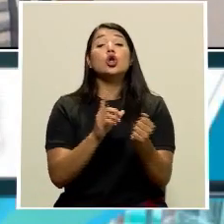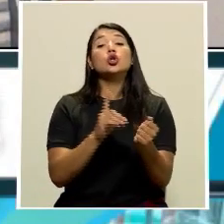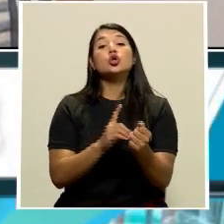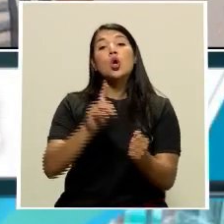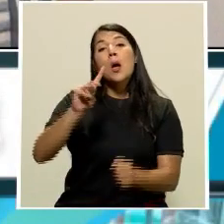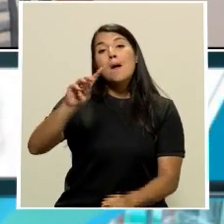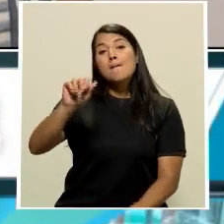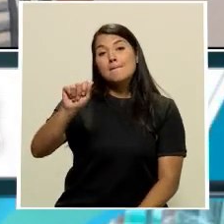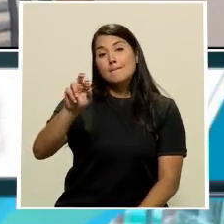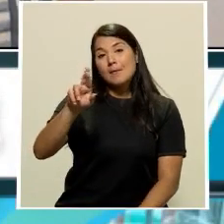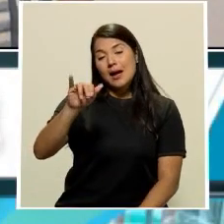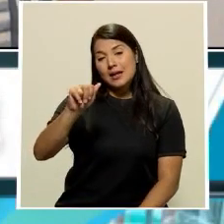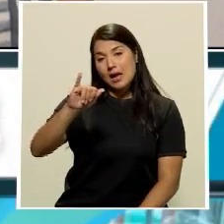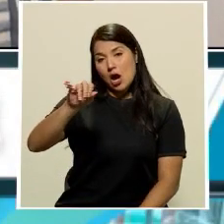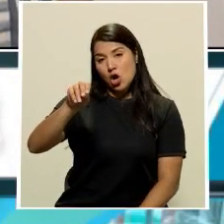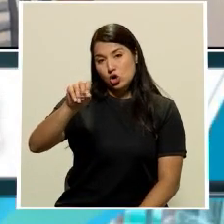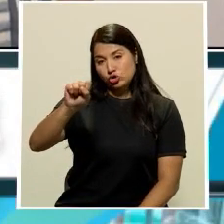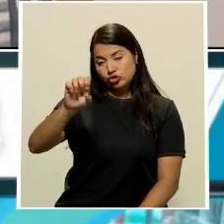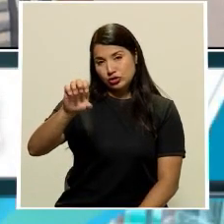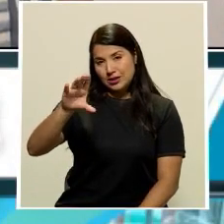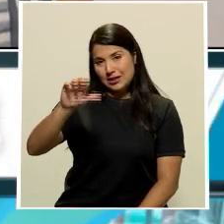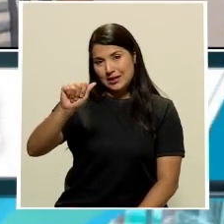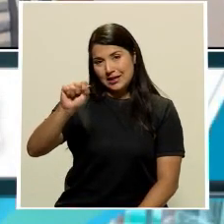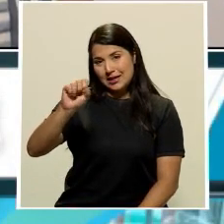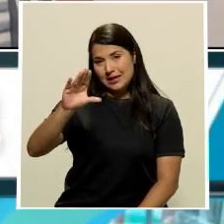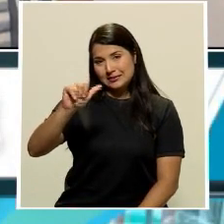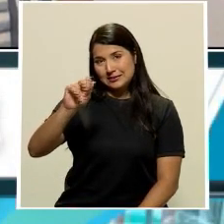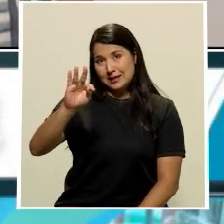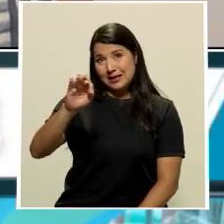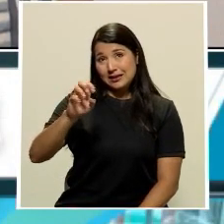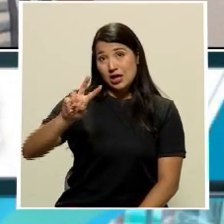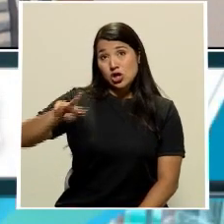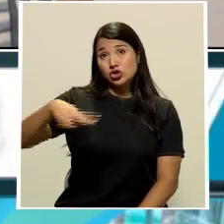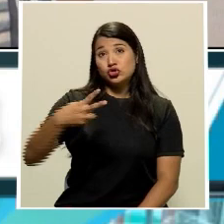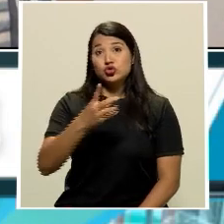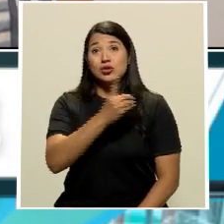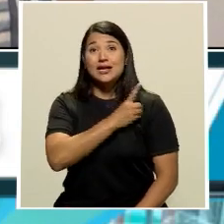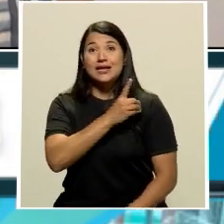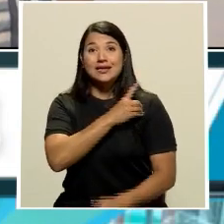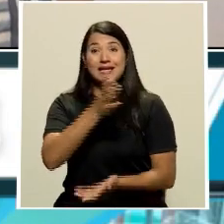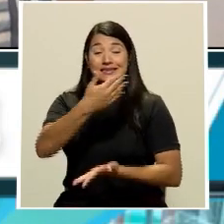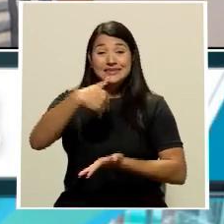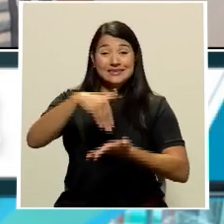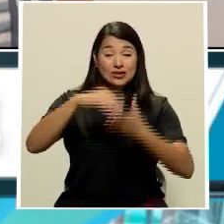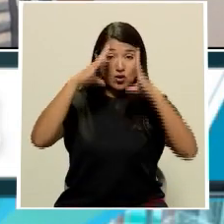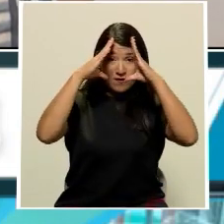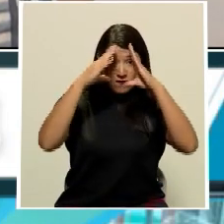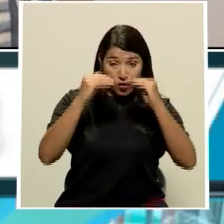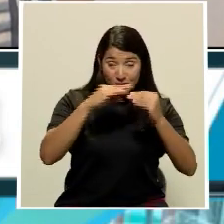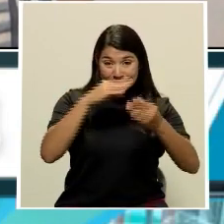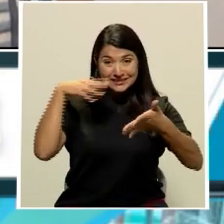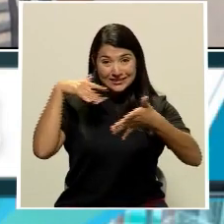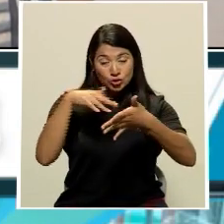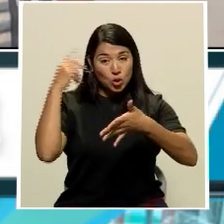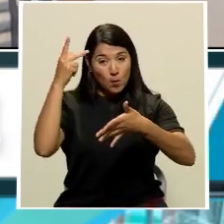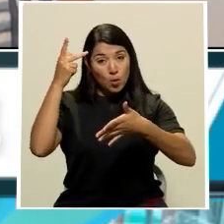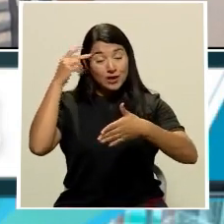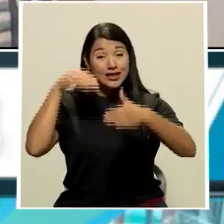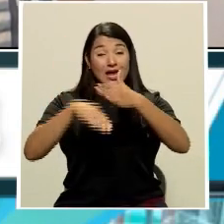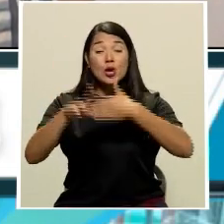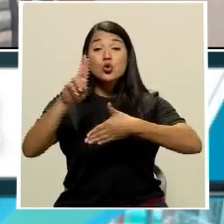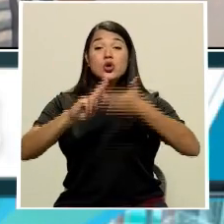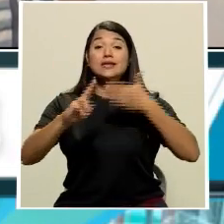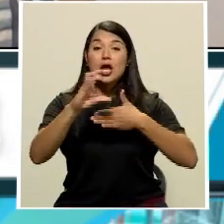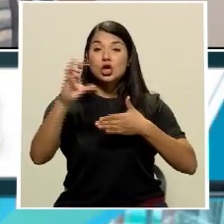José Cascante, subdirectora del Centro de Investigación y Estudios Políticos de la UCR. Buenas noches, María